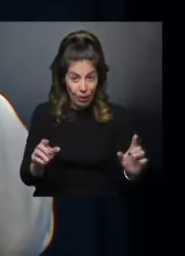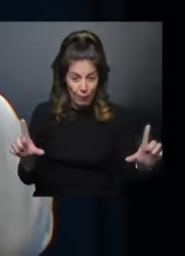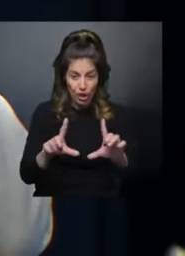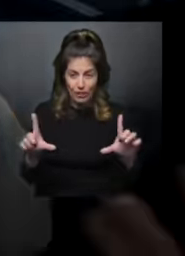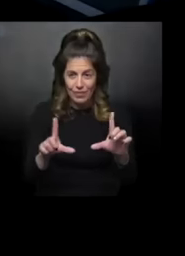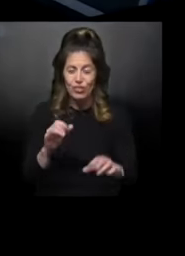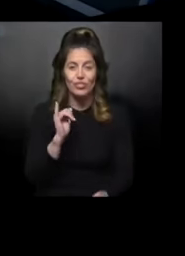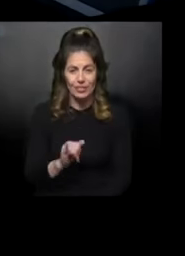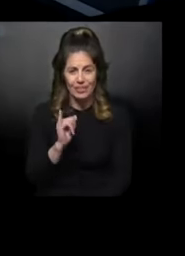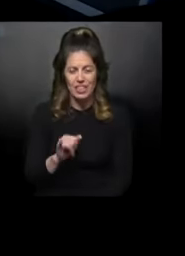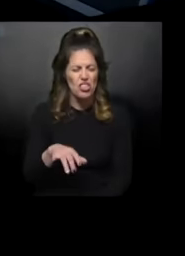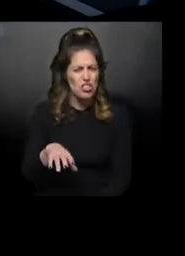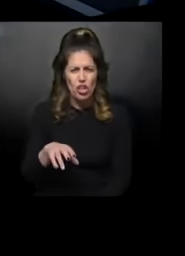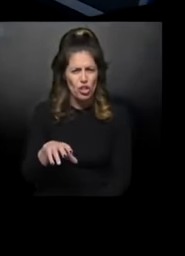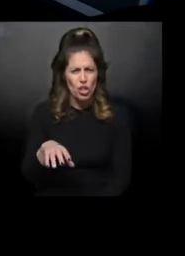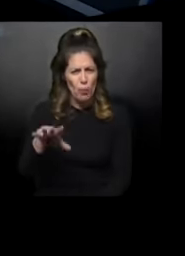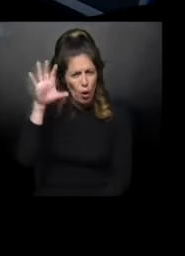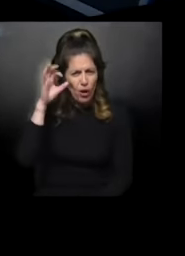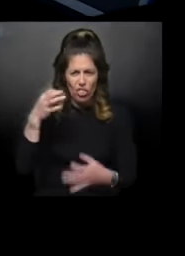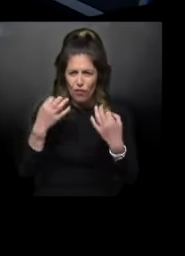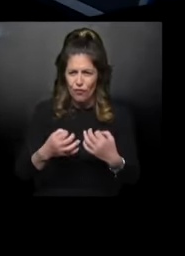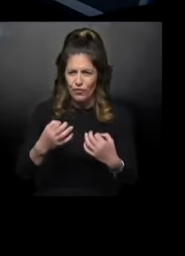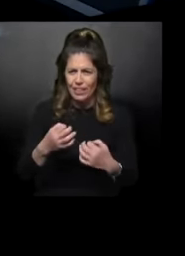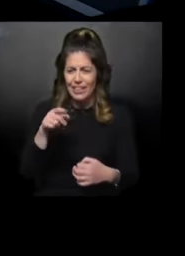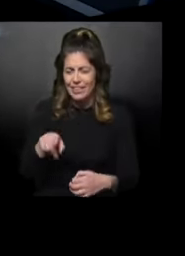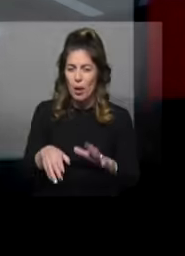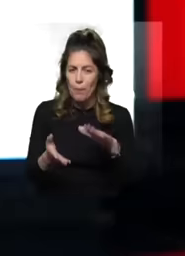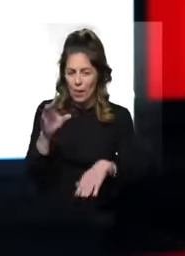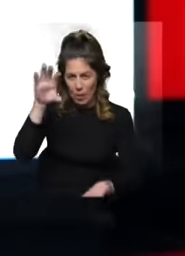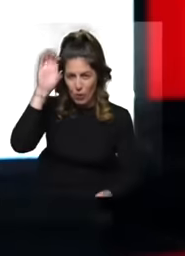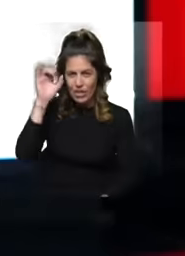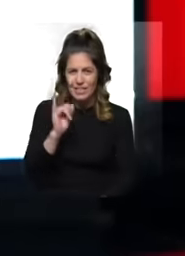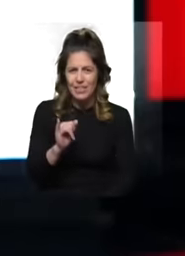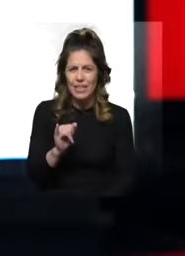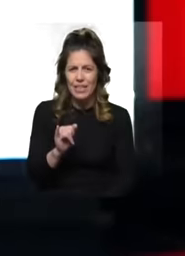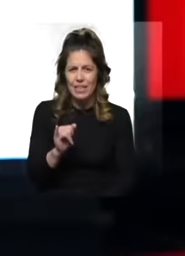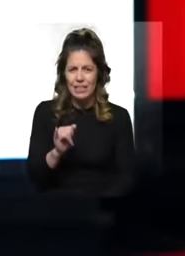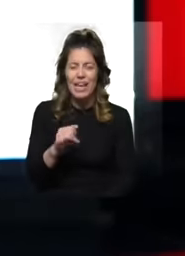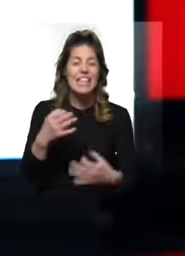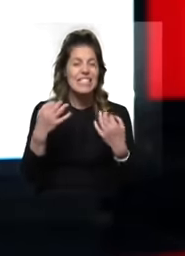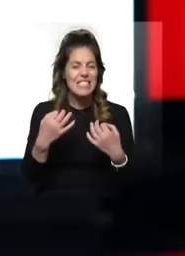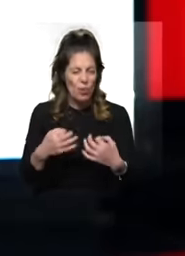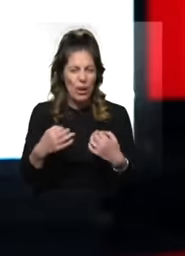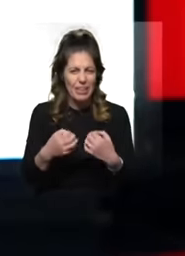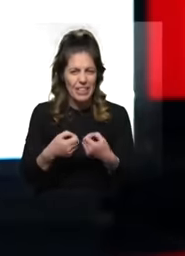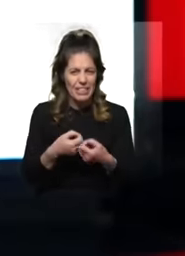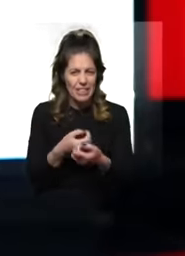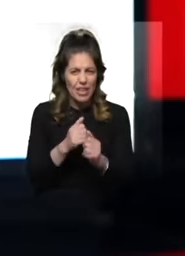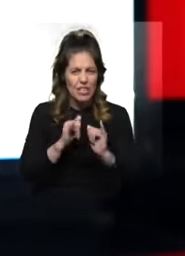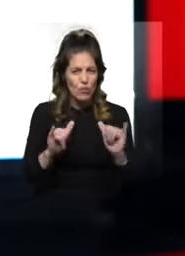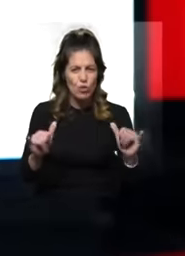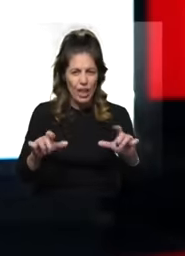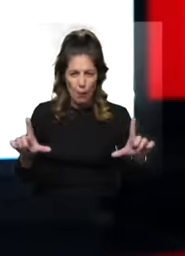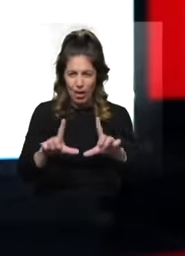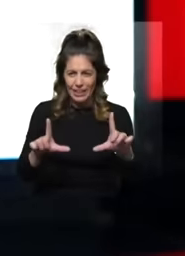claro. Yo no me acuerdo de la televisión, Vera tiene mejor, sí, memoria. Sí, porque probablemente se televisó. Claro. Pero yo me acuerdo que era en el